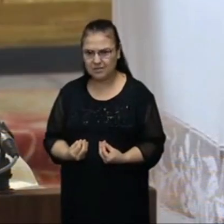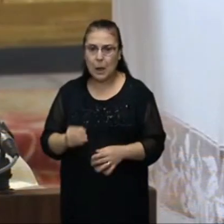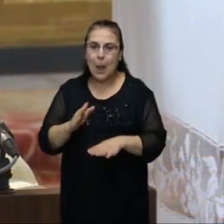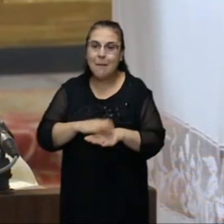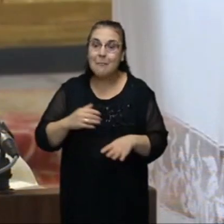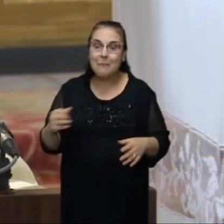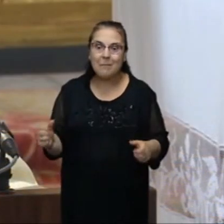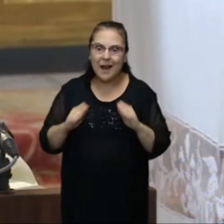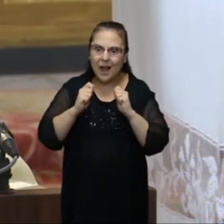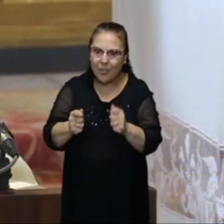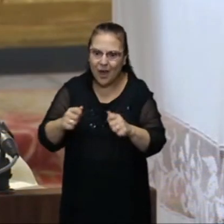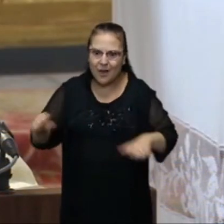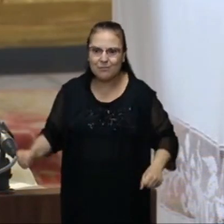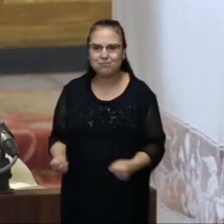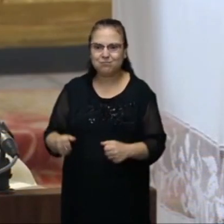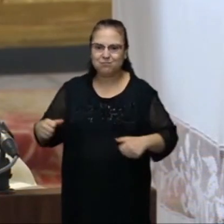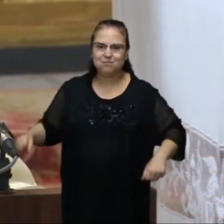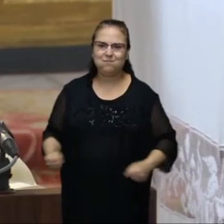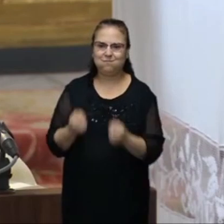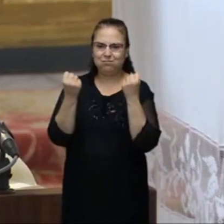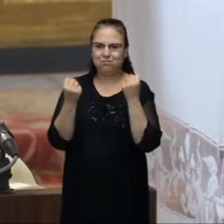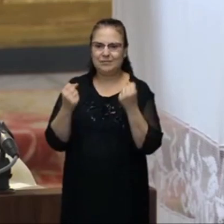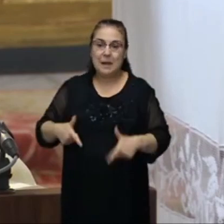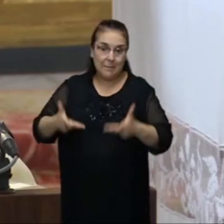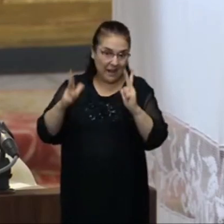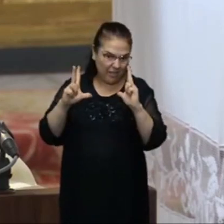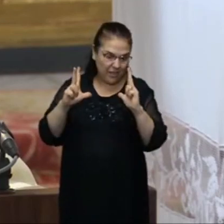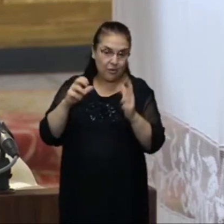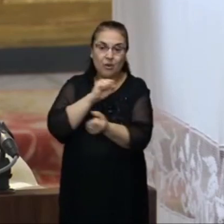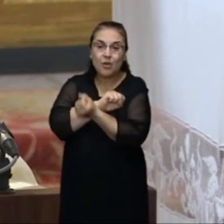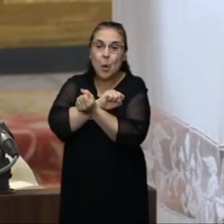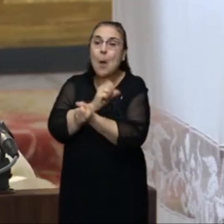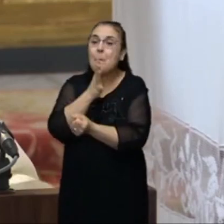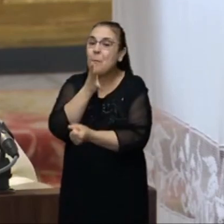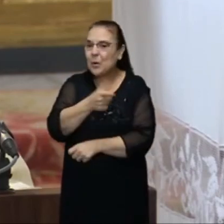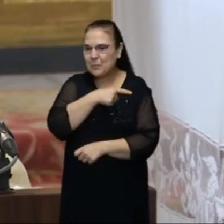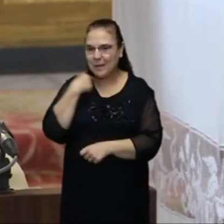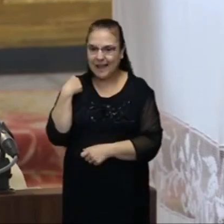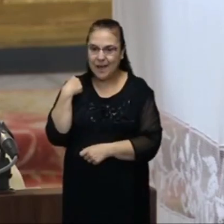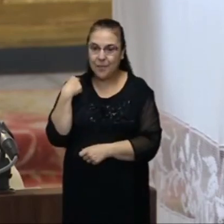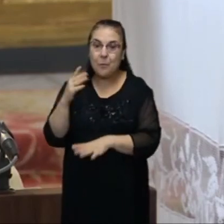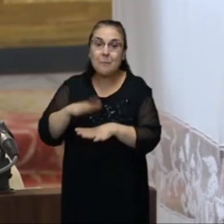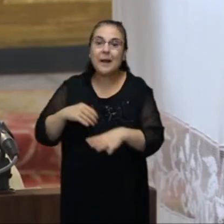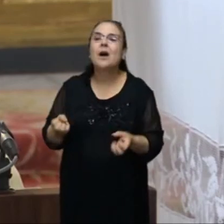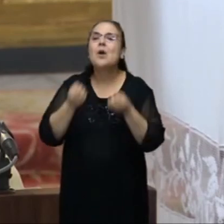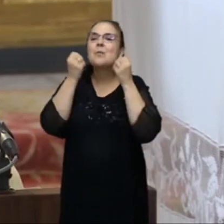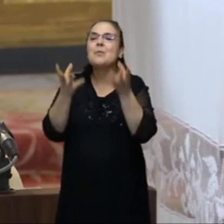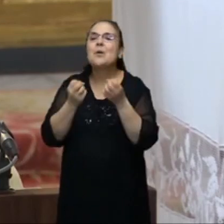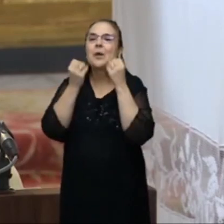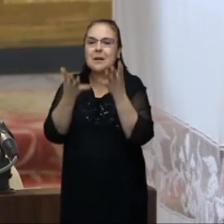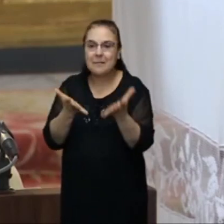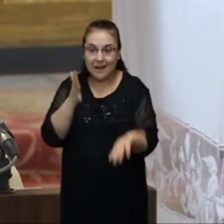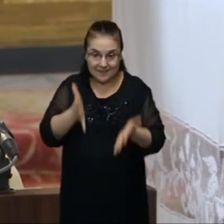la liberación a los cautivos por el pecado y para proclamar el tiempo de